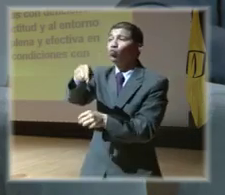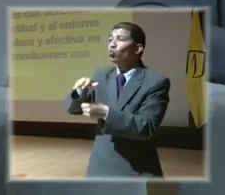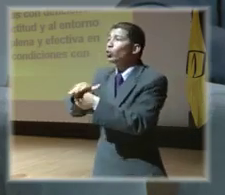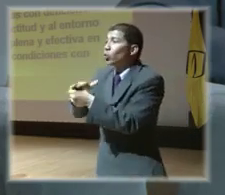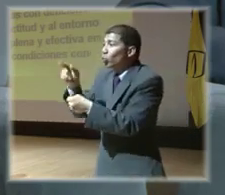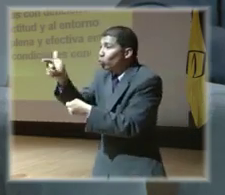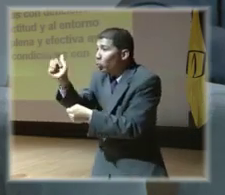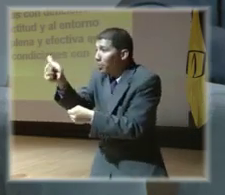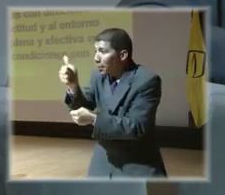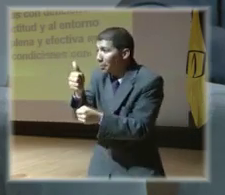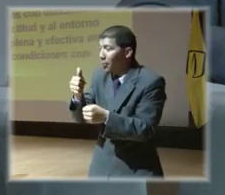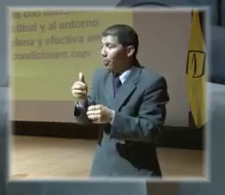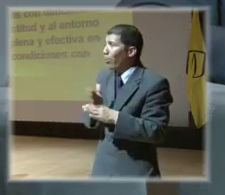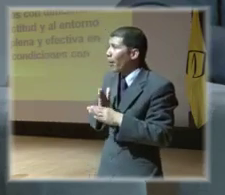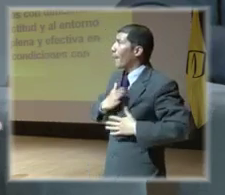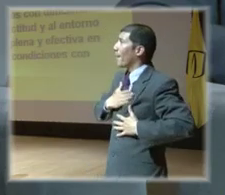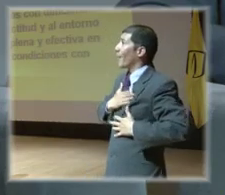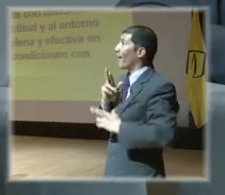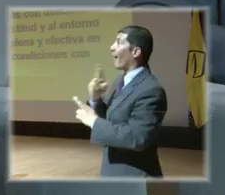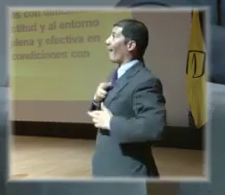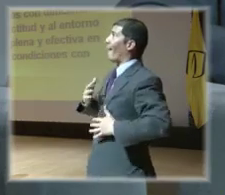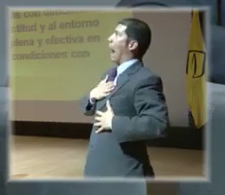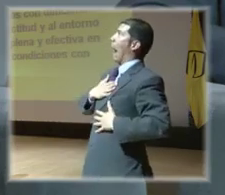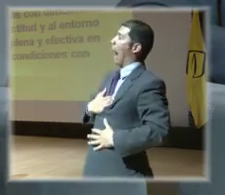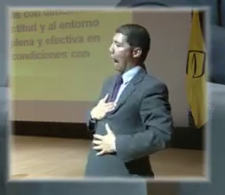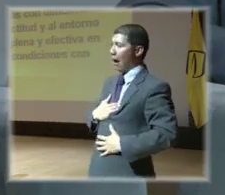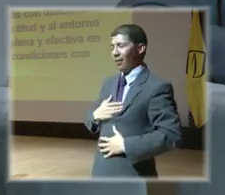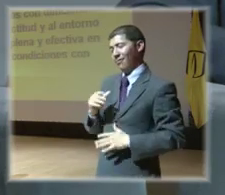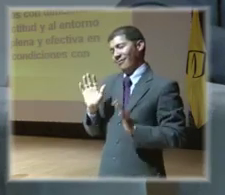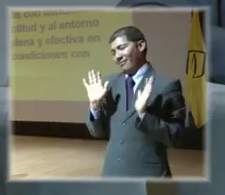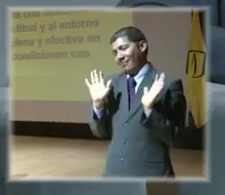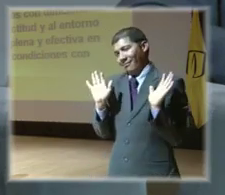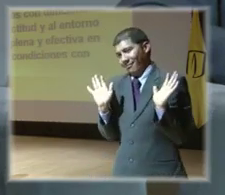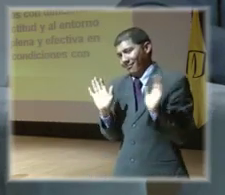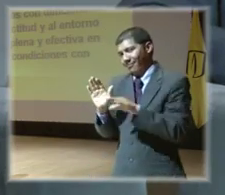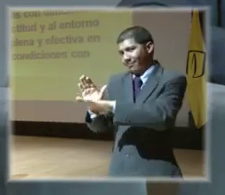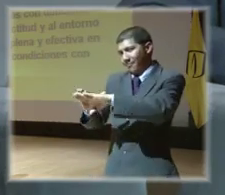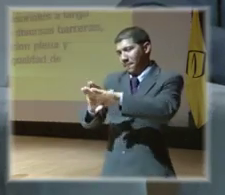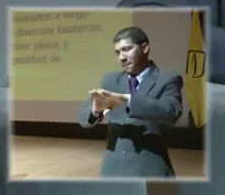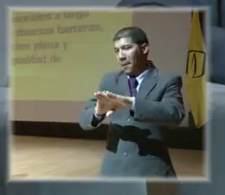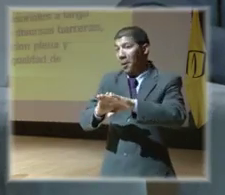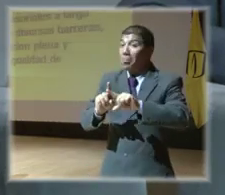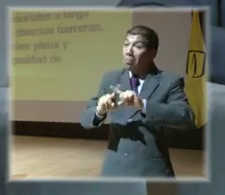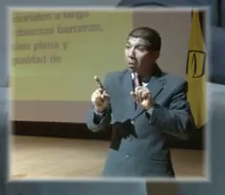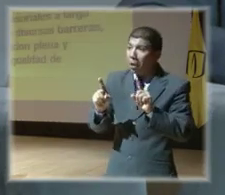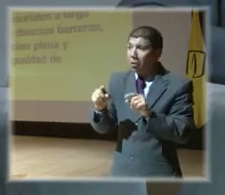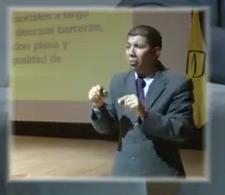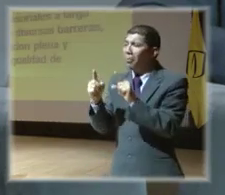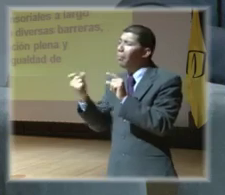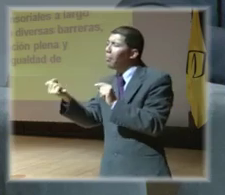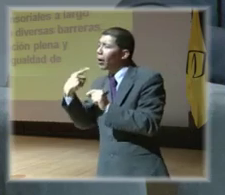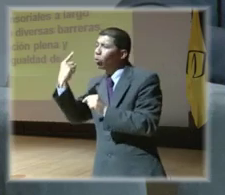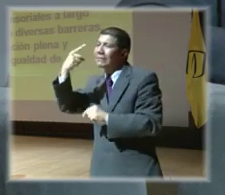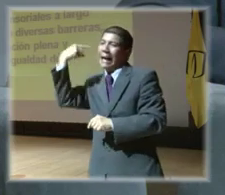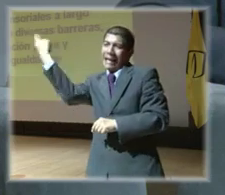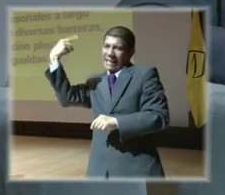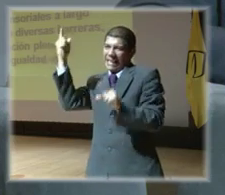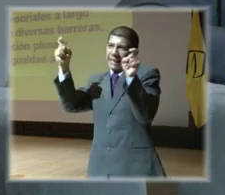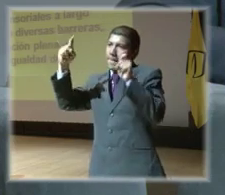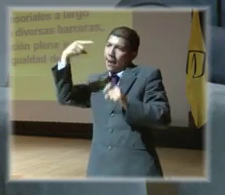la inquietud por múltiples razones. Pero sí hay preguntas más generales. Una de